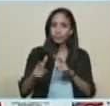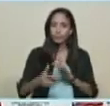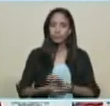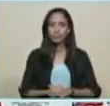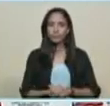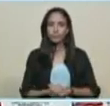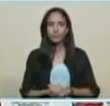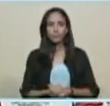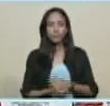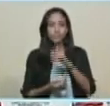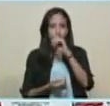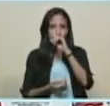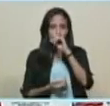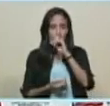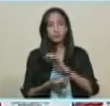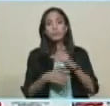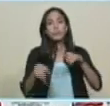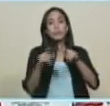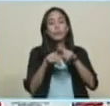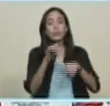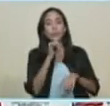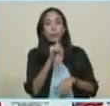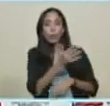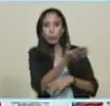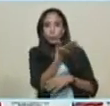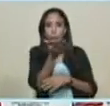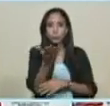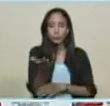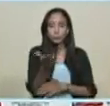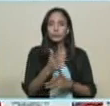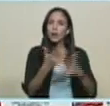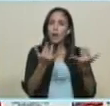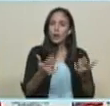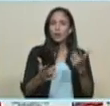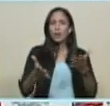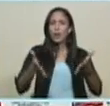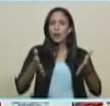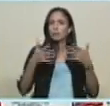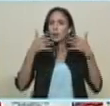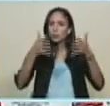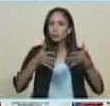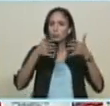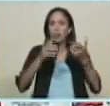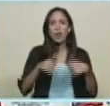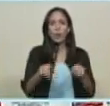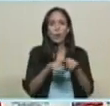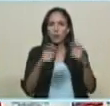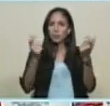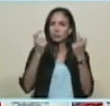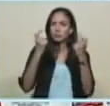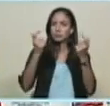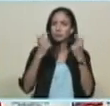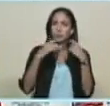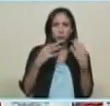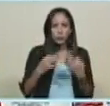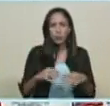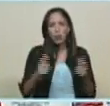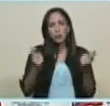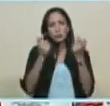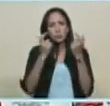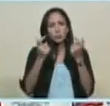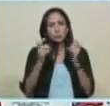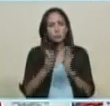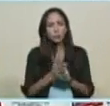Y además anuncio que he recibido la recomendación de los vicepresidentes de gobierno, como